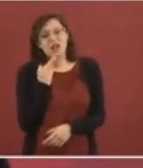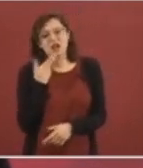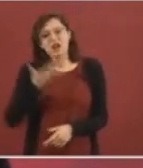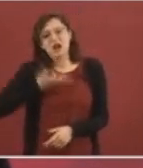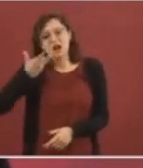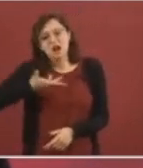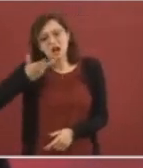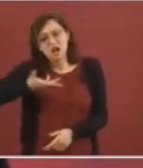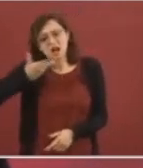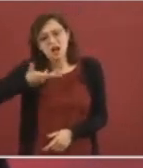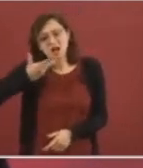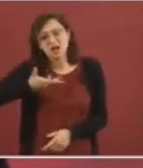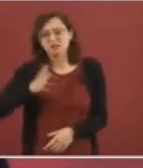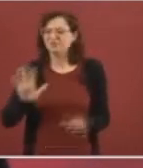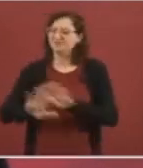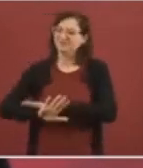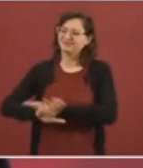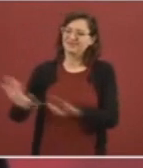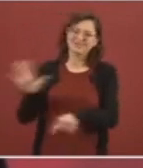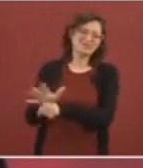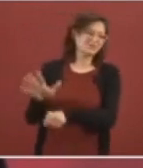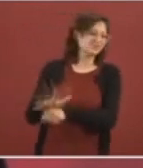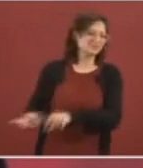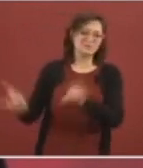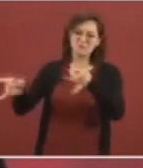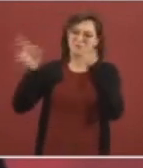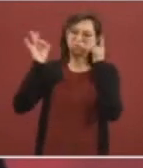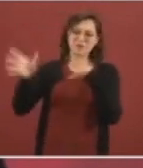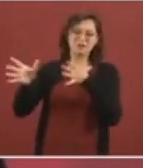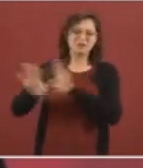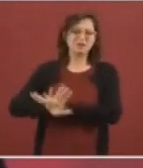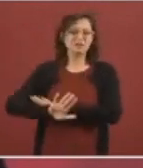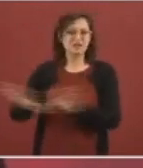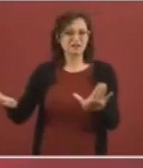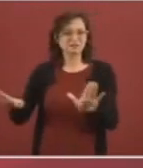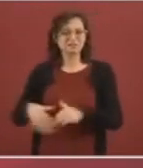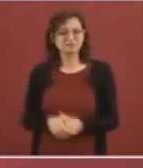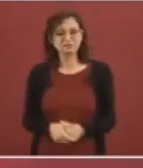no demagogia, no politiquería.